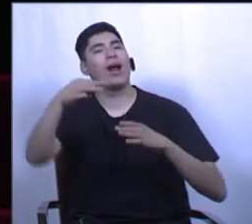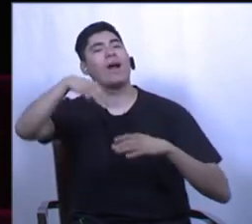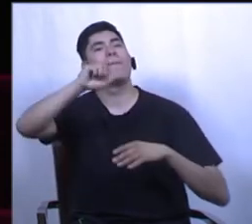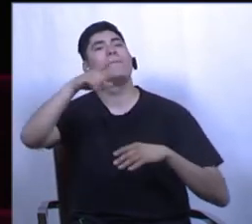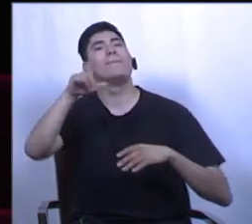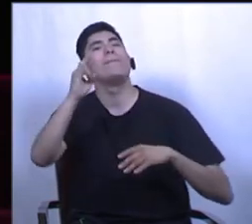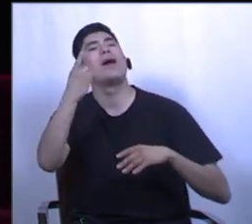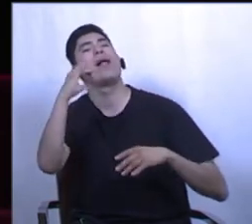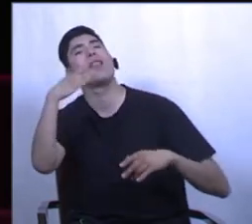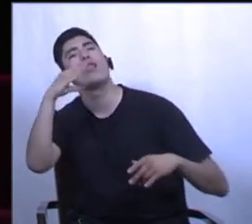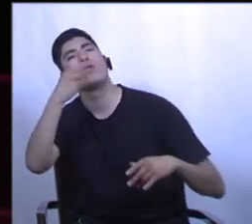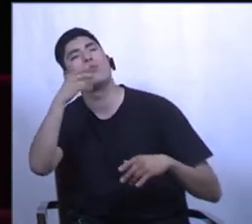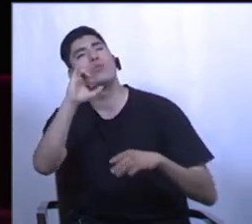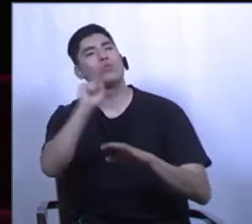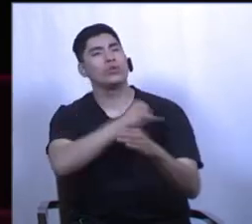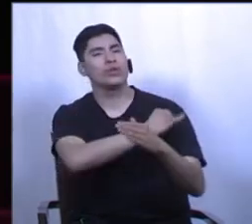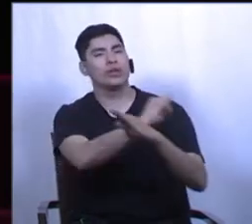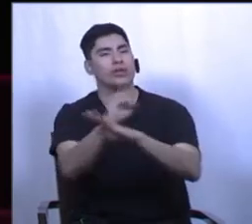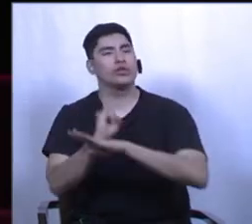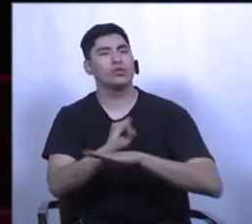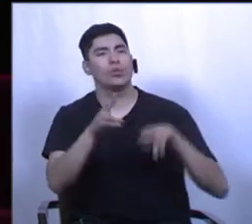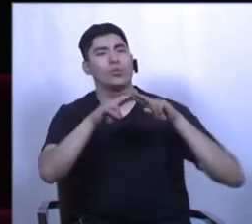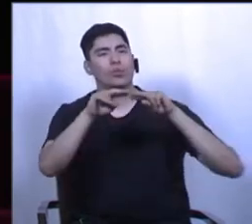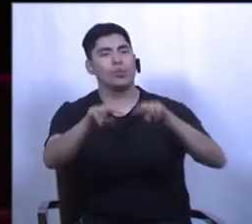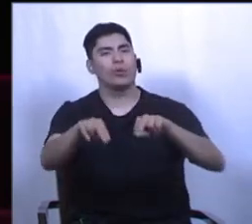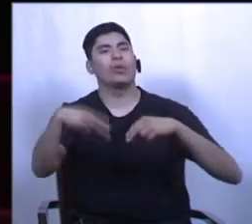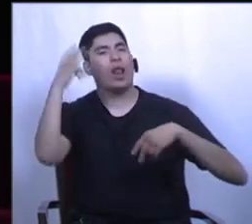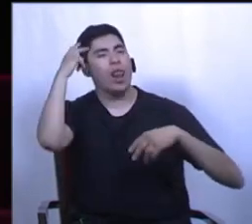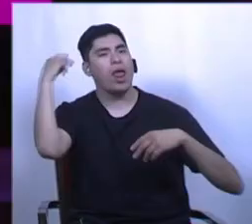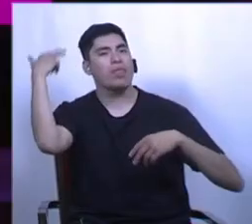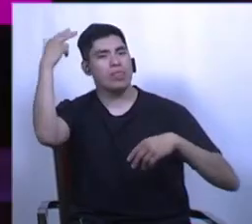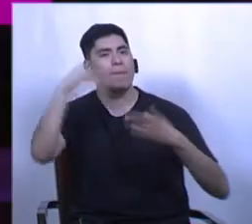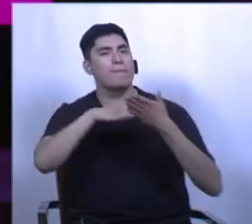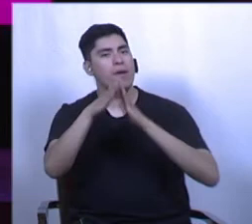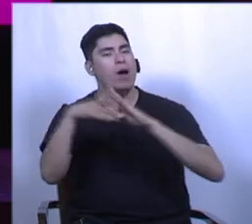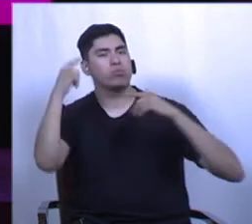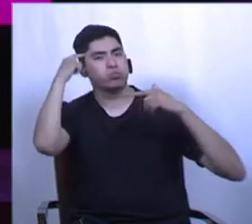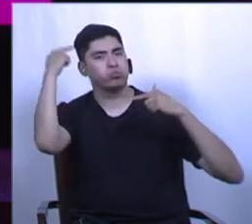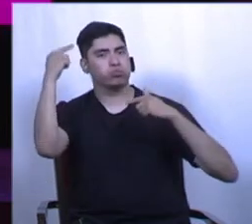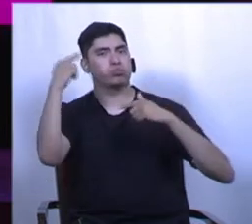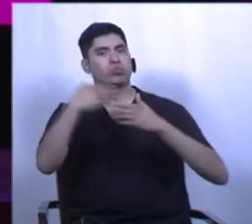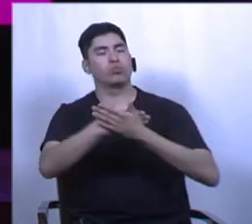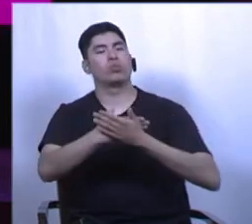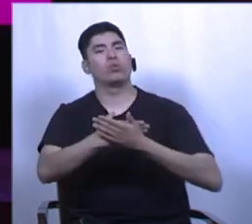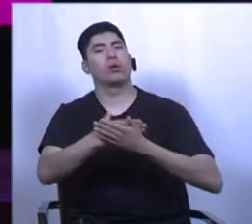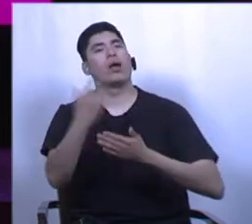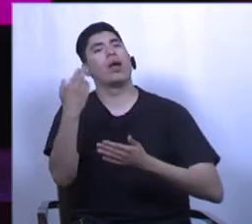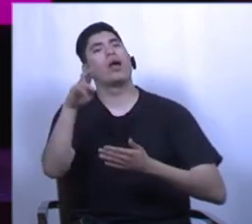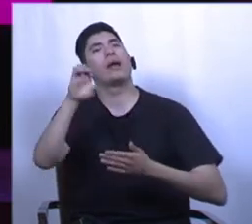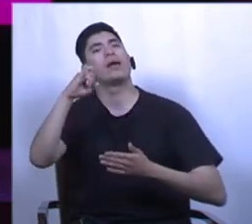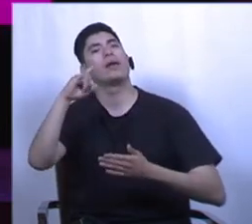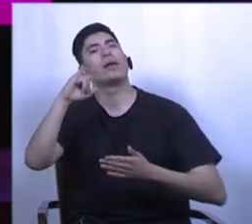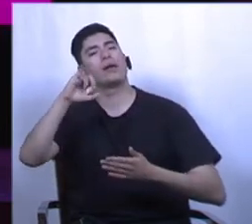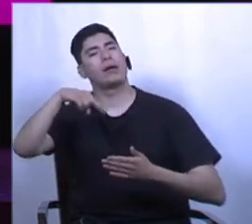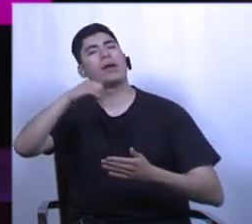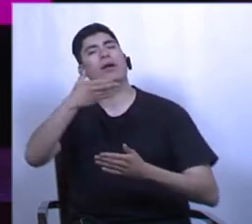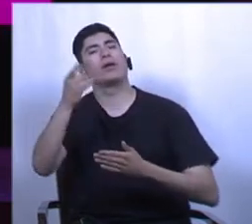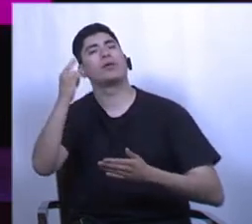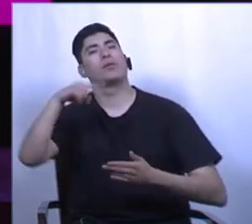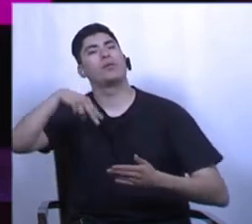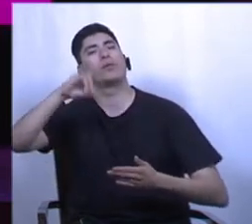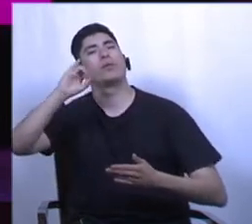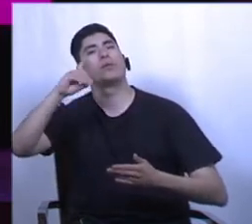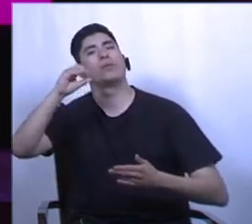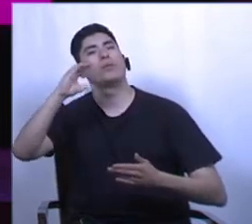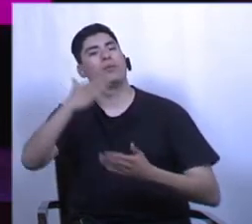es directora asociada del Instituto de Investigación de la Demencia de la Universidad de Cambridge, en el Reino Unido, y es pionera en la